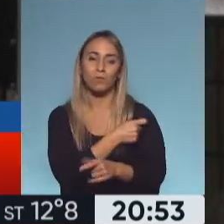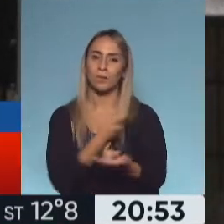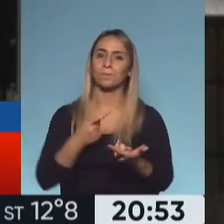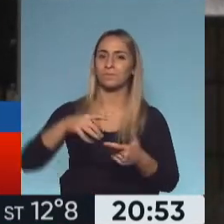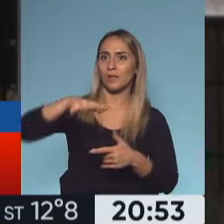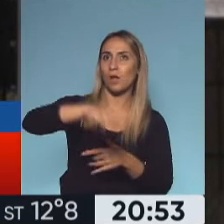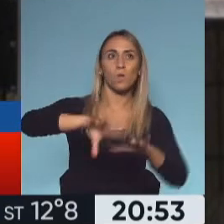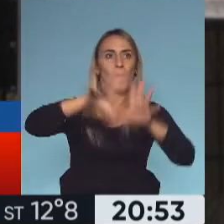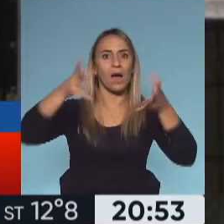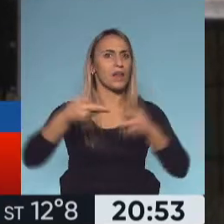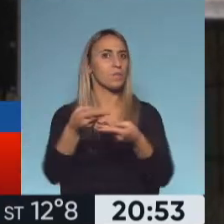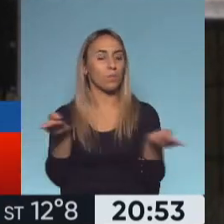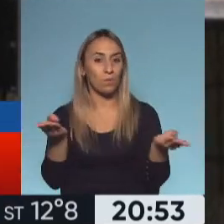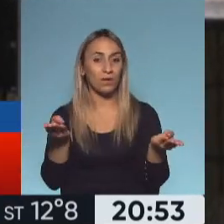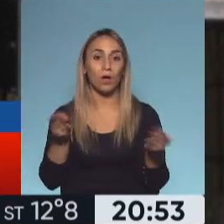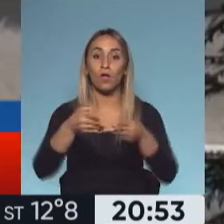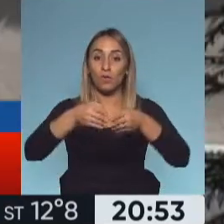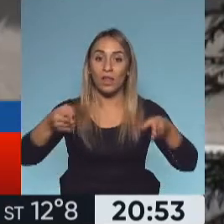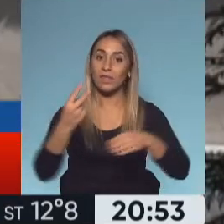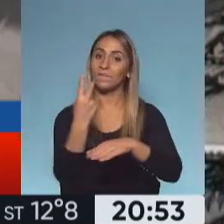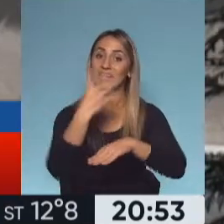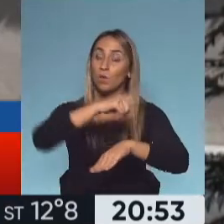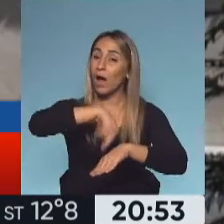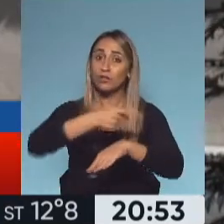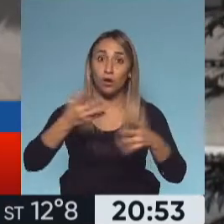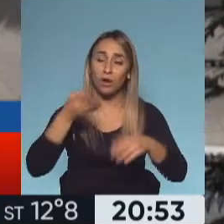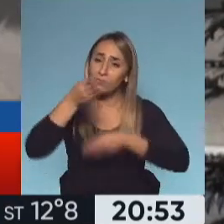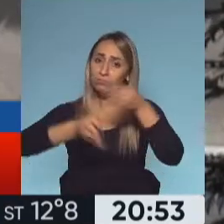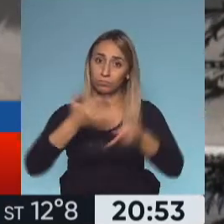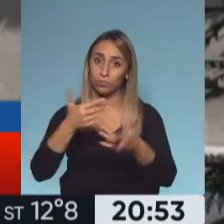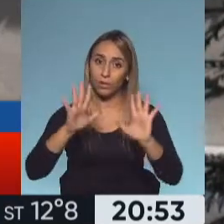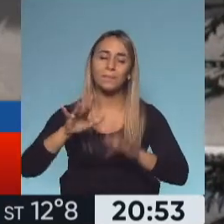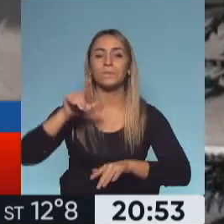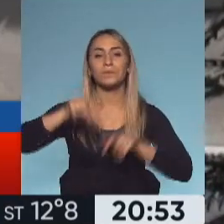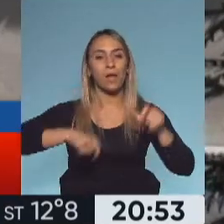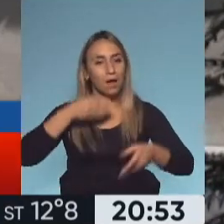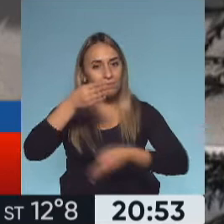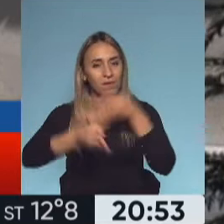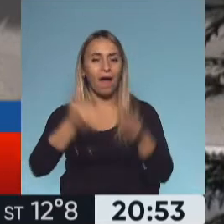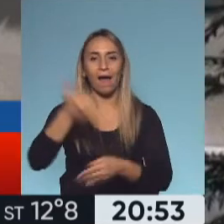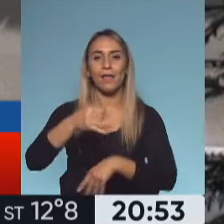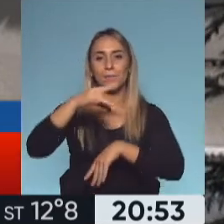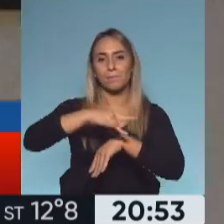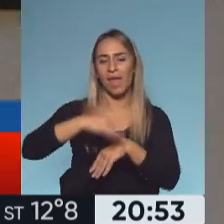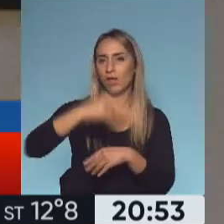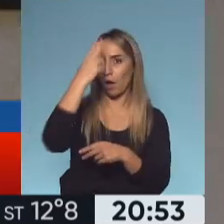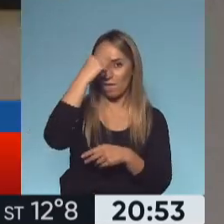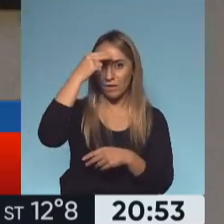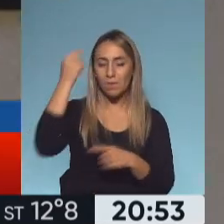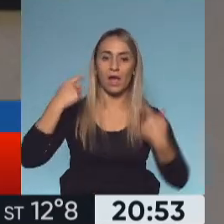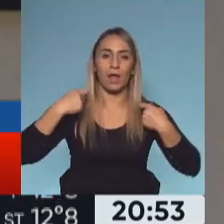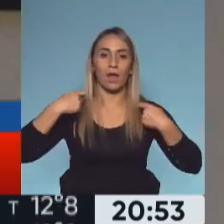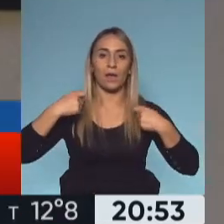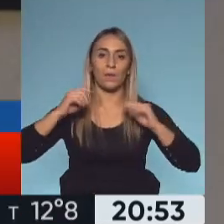públicos del país durante 24 horas. Los visitantes son recibidos por médicos, por enfermeras, con batas